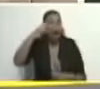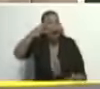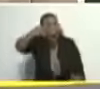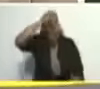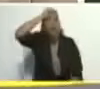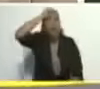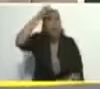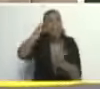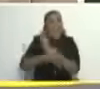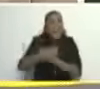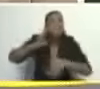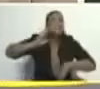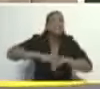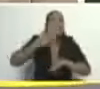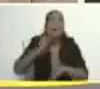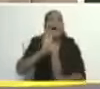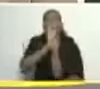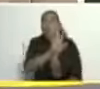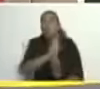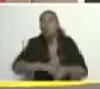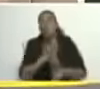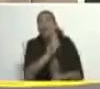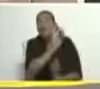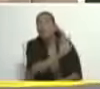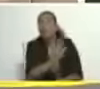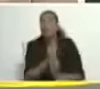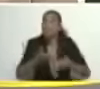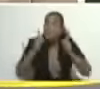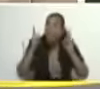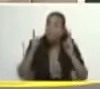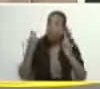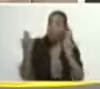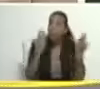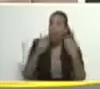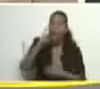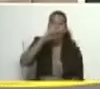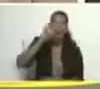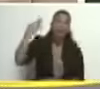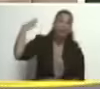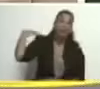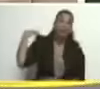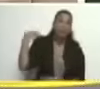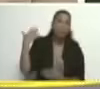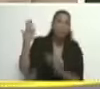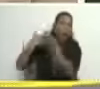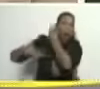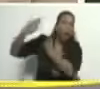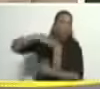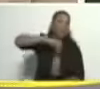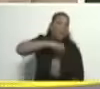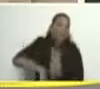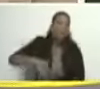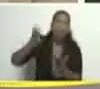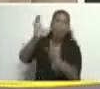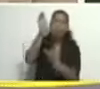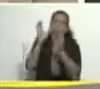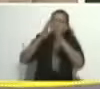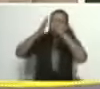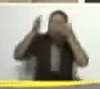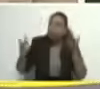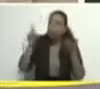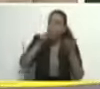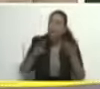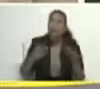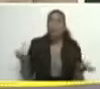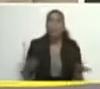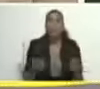comprensión profunda que permita comparar los relatos. Es como los